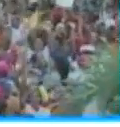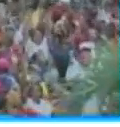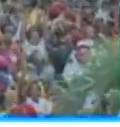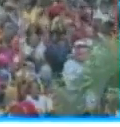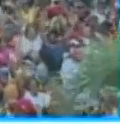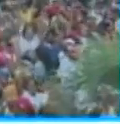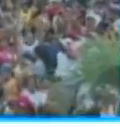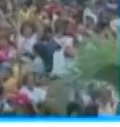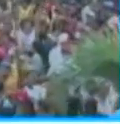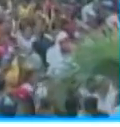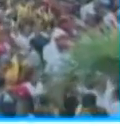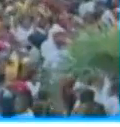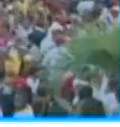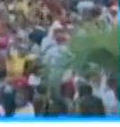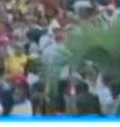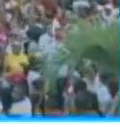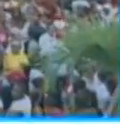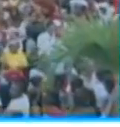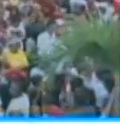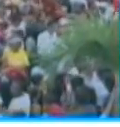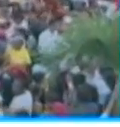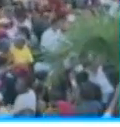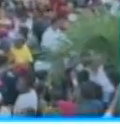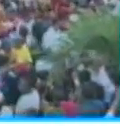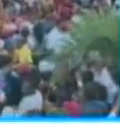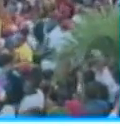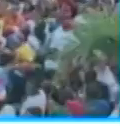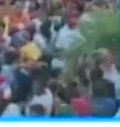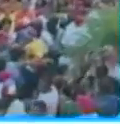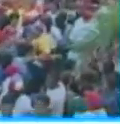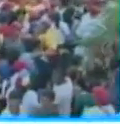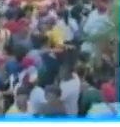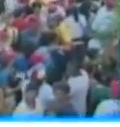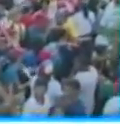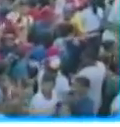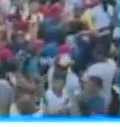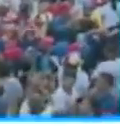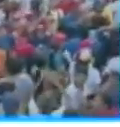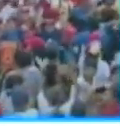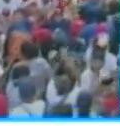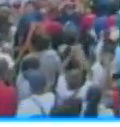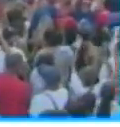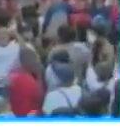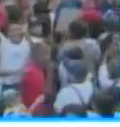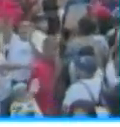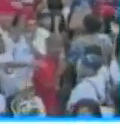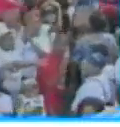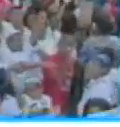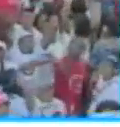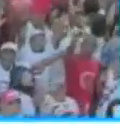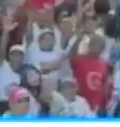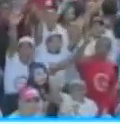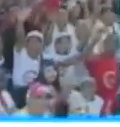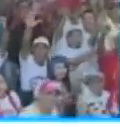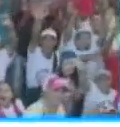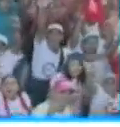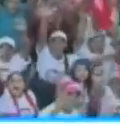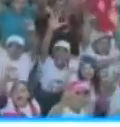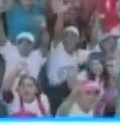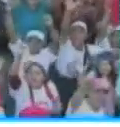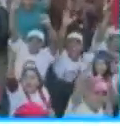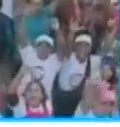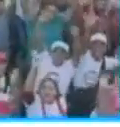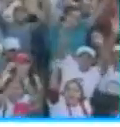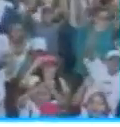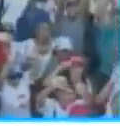instinto maternal, le pido. Mujer, la constituyente es como tu hijo. Mujer, el domingo